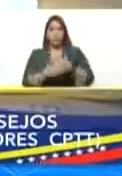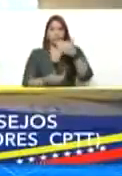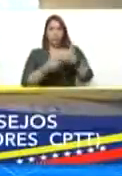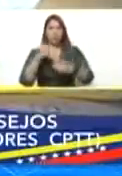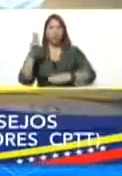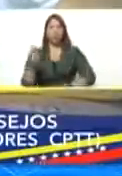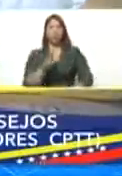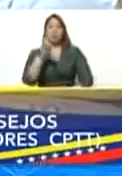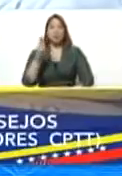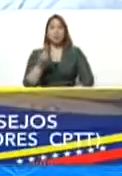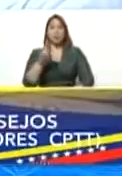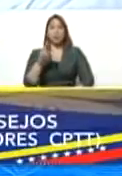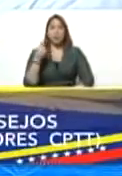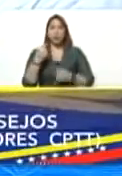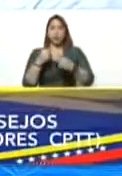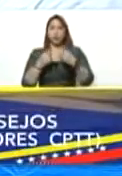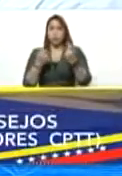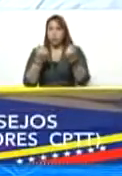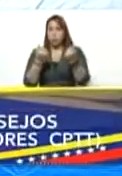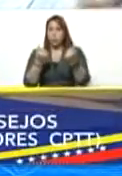uso multimonedas,